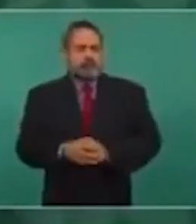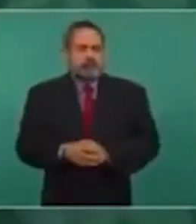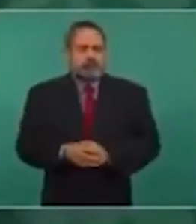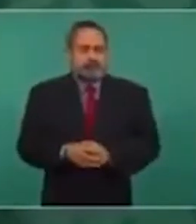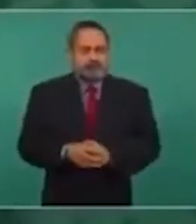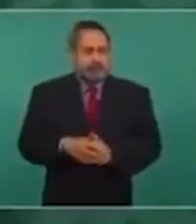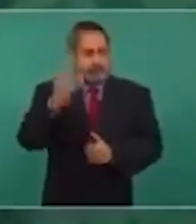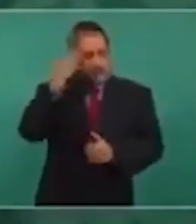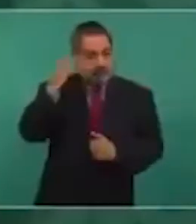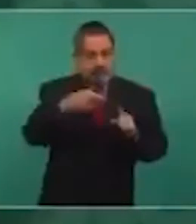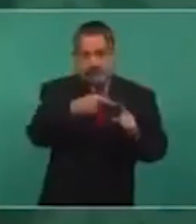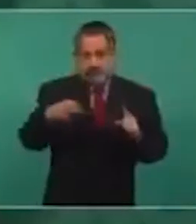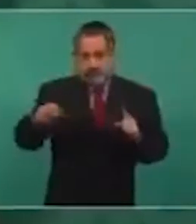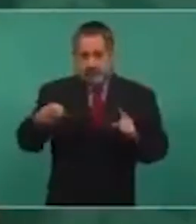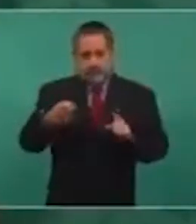Y en ese tiempo